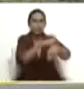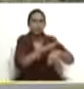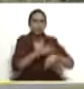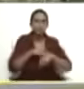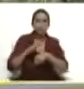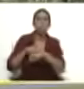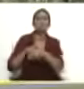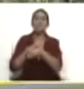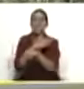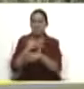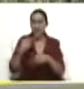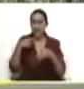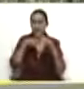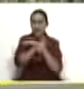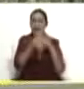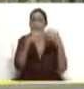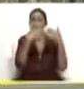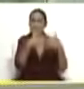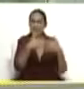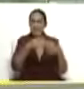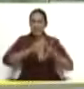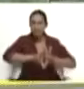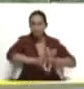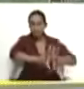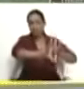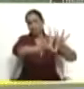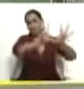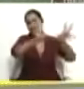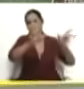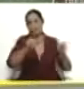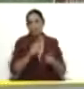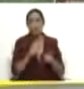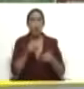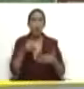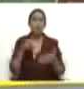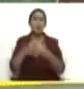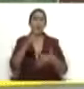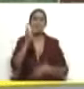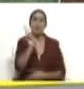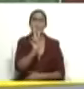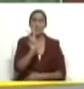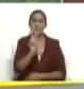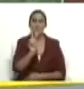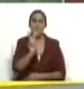descuartizar Cinco en venganza contra el pueblo de Venezuela.